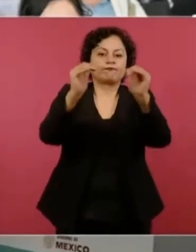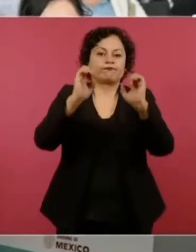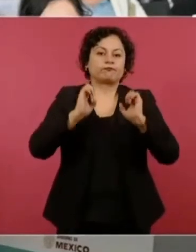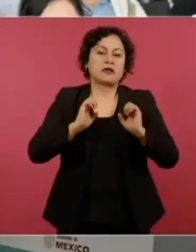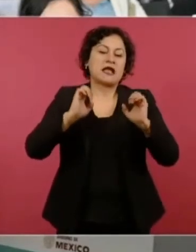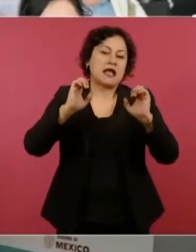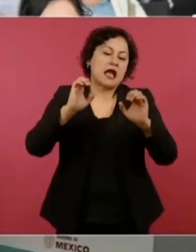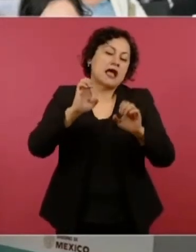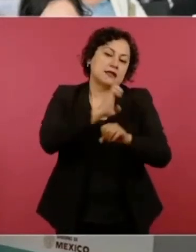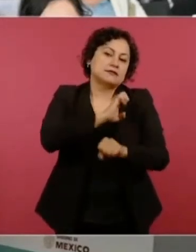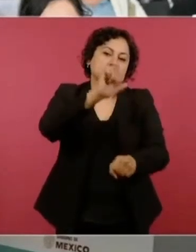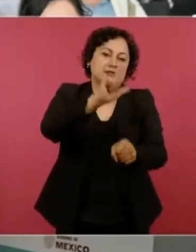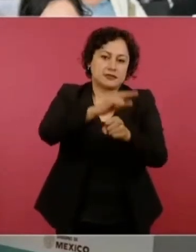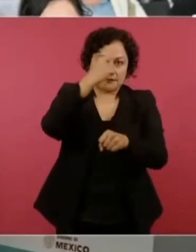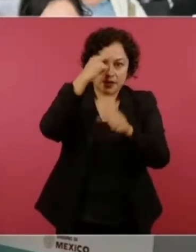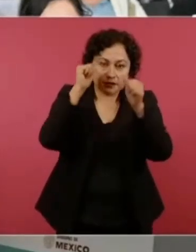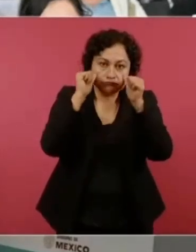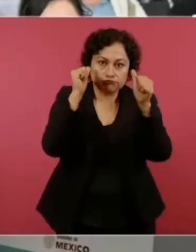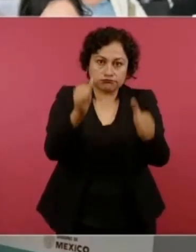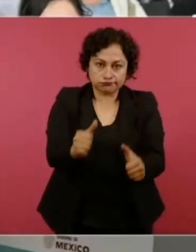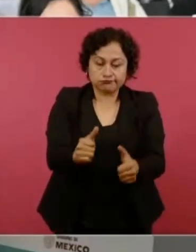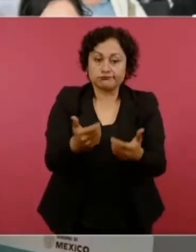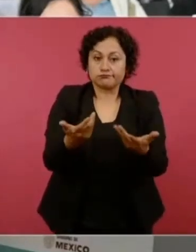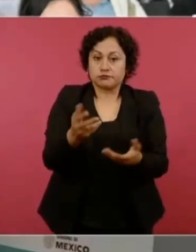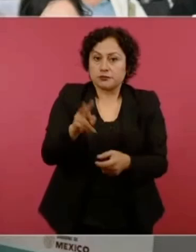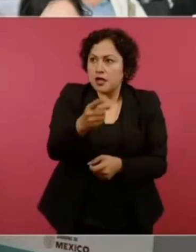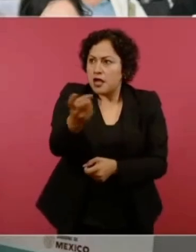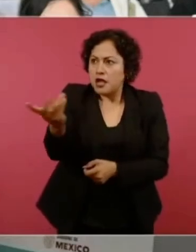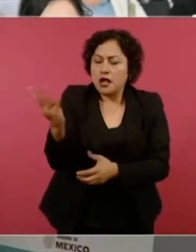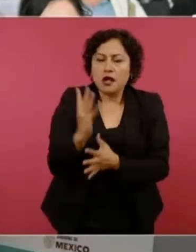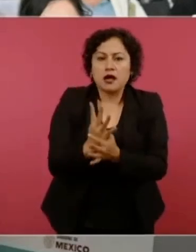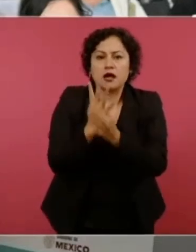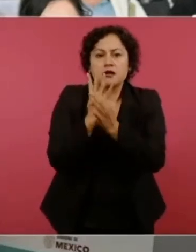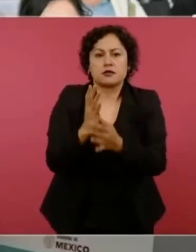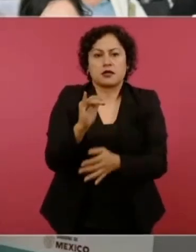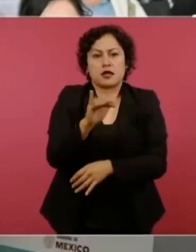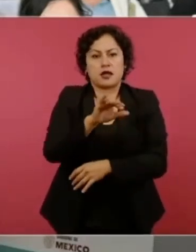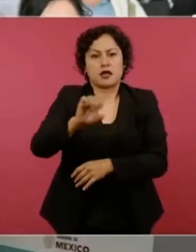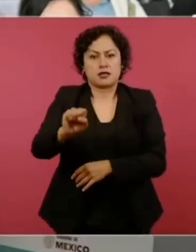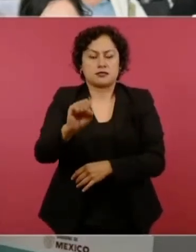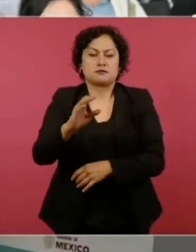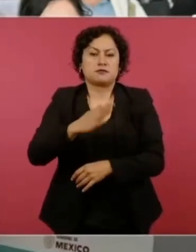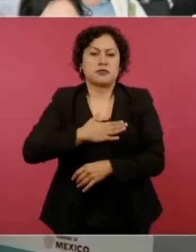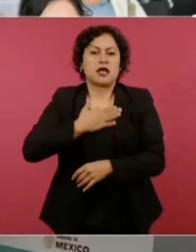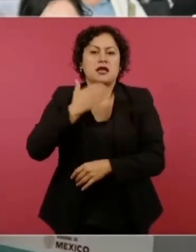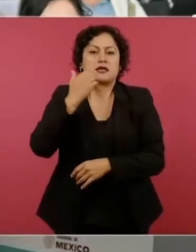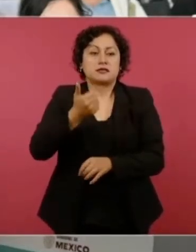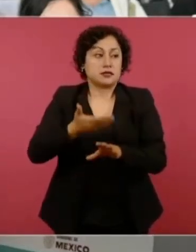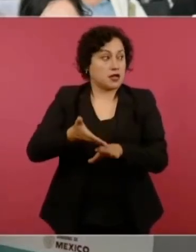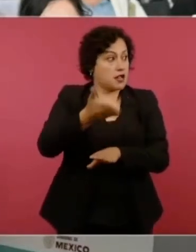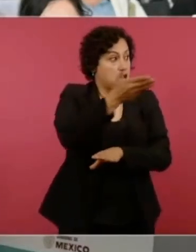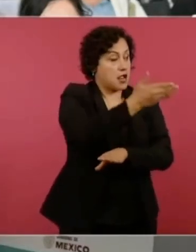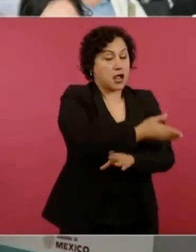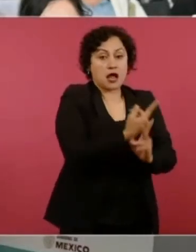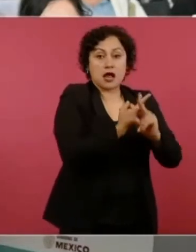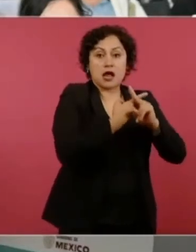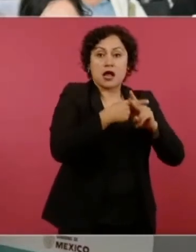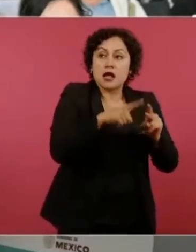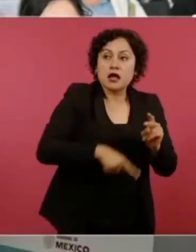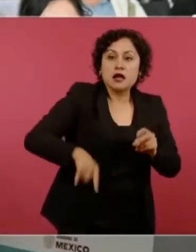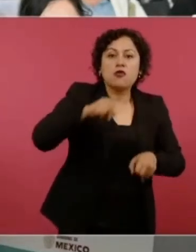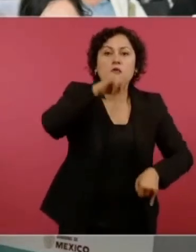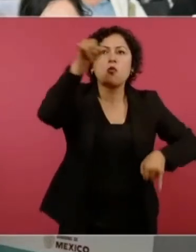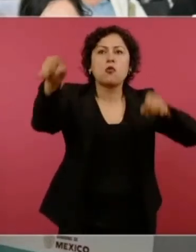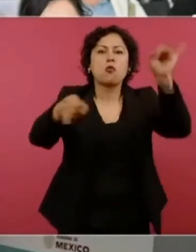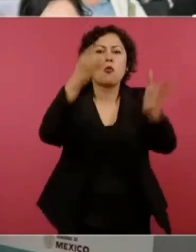falso lo que se ha dicho de que el IMSS Bienestar, producto e inspirado en el Coplamar, solo atienda a población rural, como han dicho